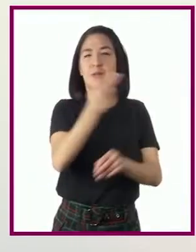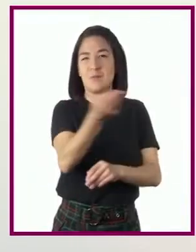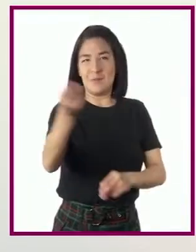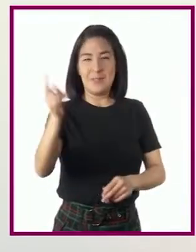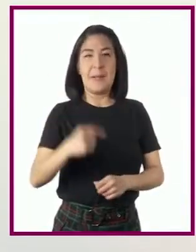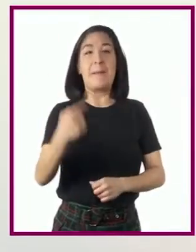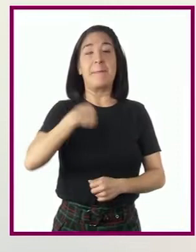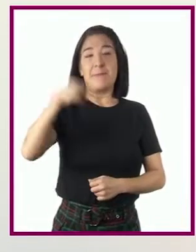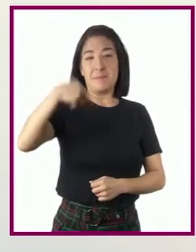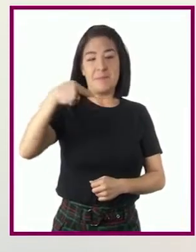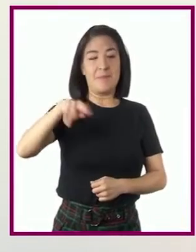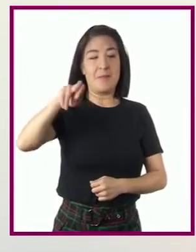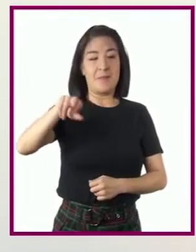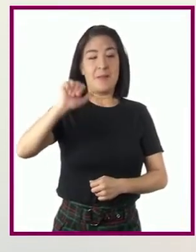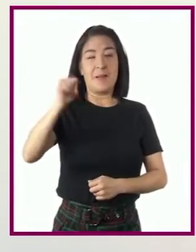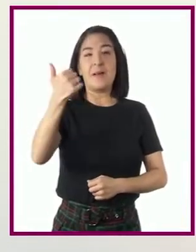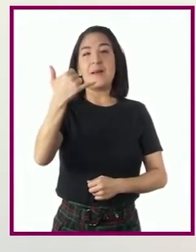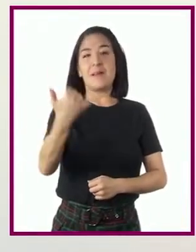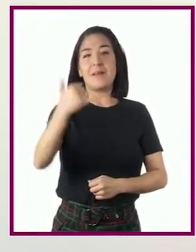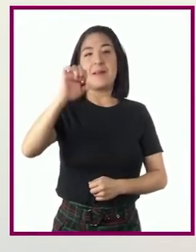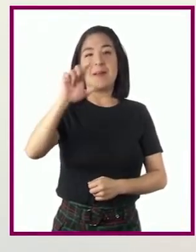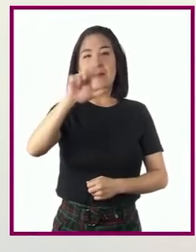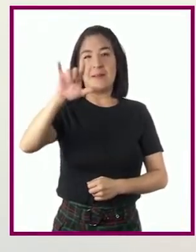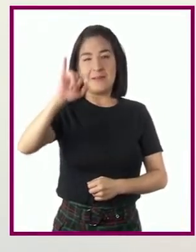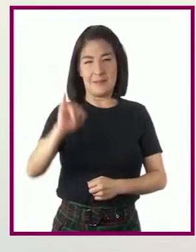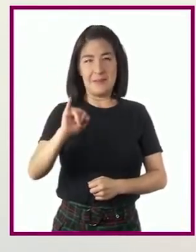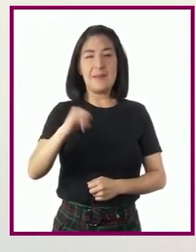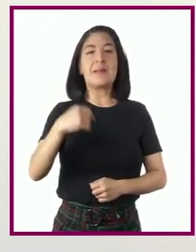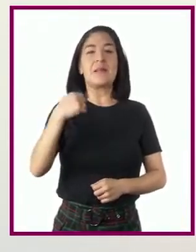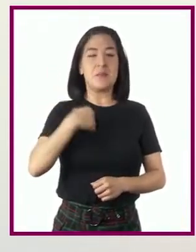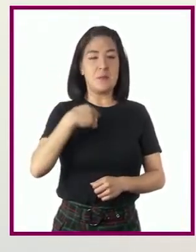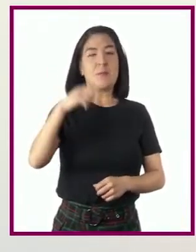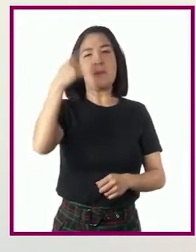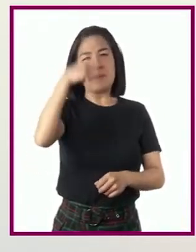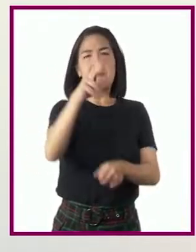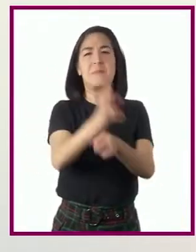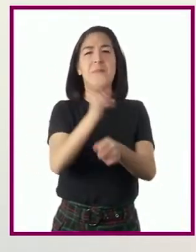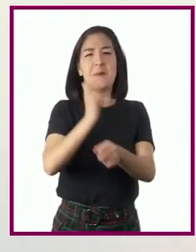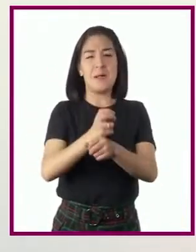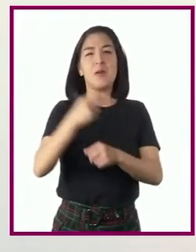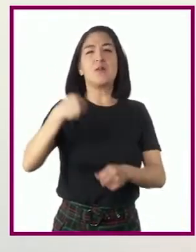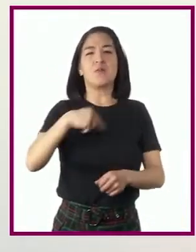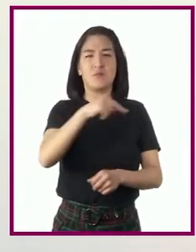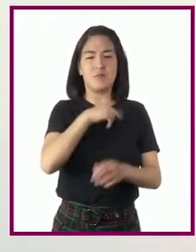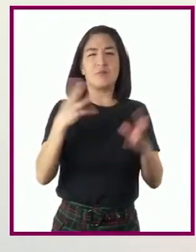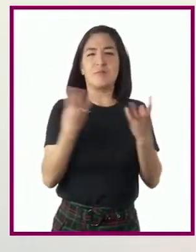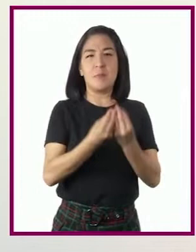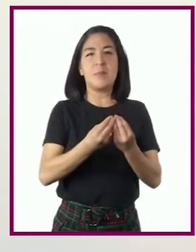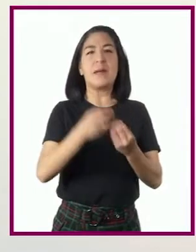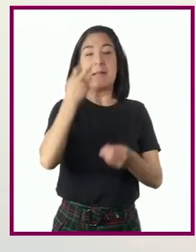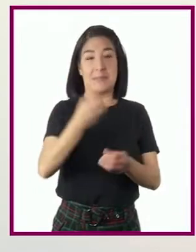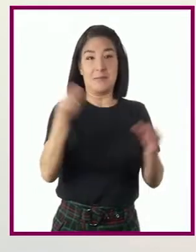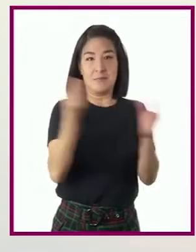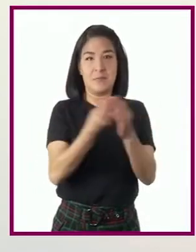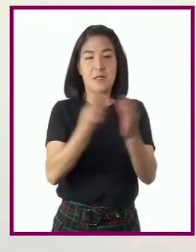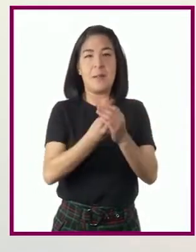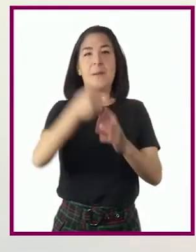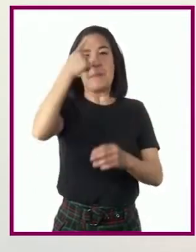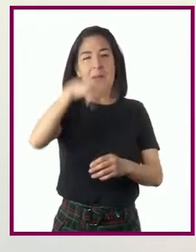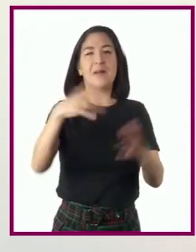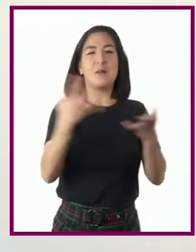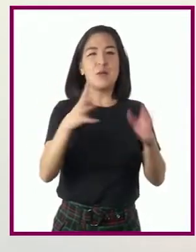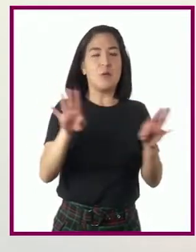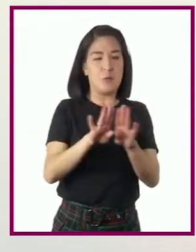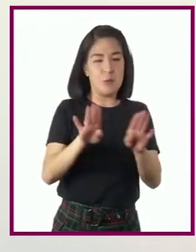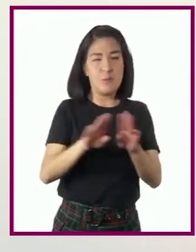Mi nombre es Nayeli Villatoro y les invito a quedarse con nosotros porque en esta sesión hablaremos de habilidades personales que